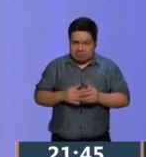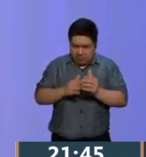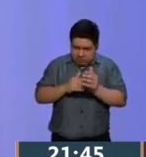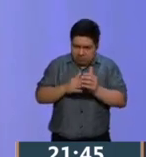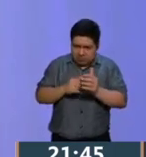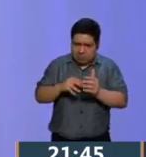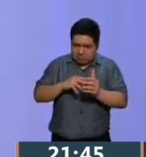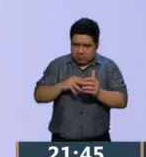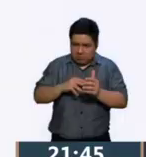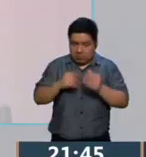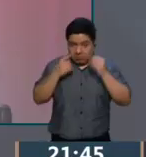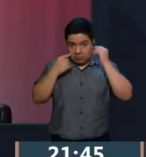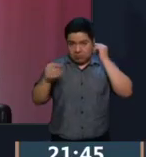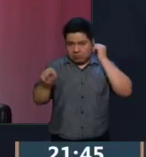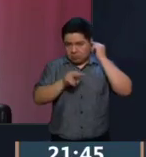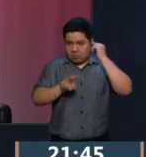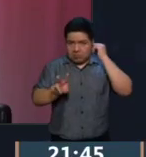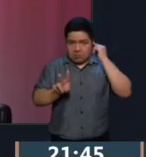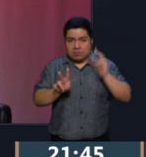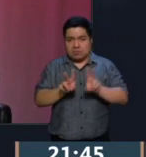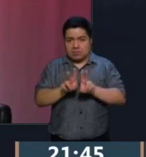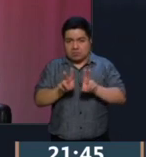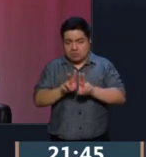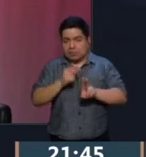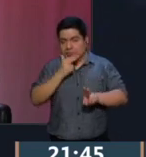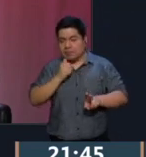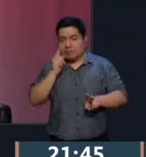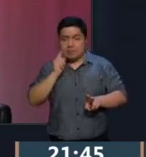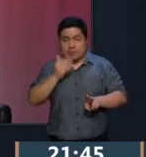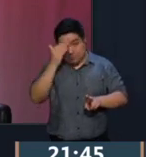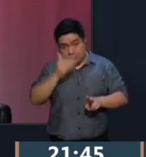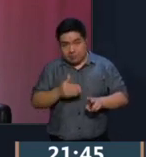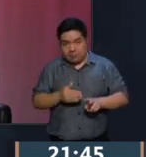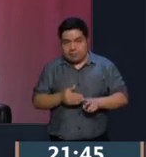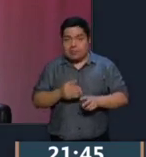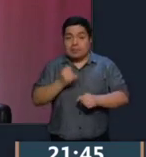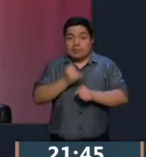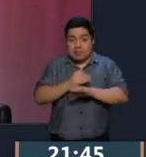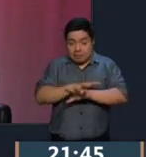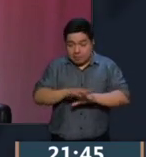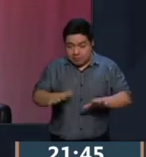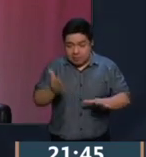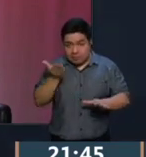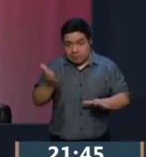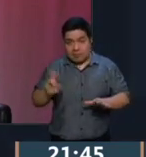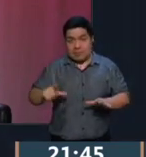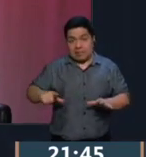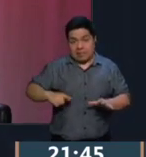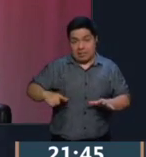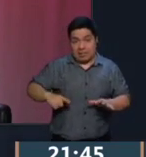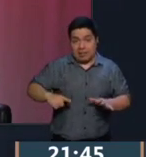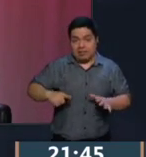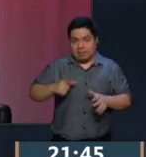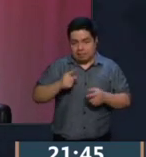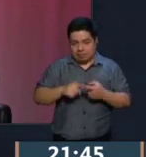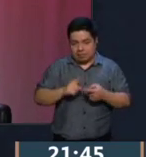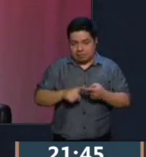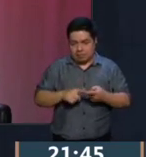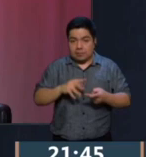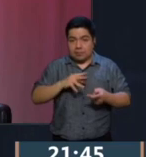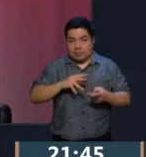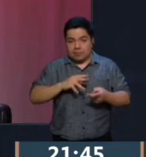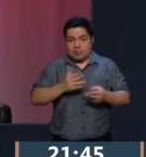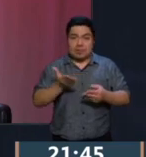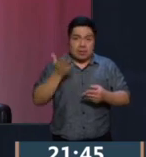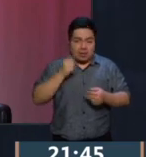a quienes nos ven, vecinas y vecinos, no solamente se documentó, sino que además la información que solicitó el gobierno, la información que estaba